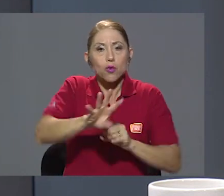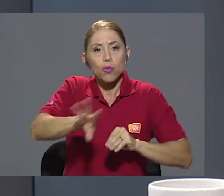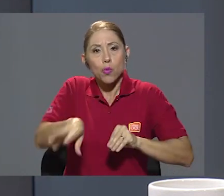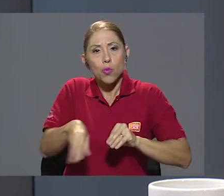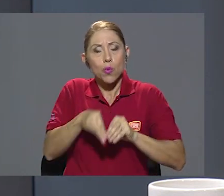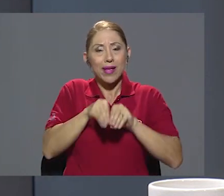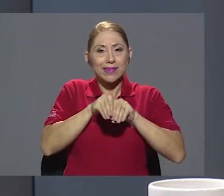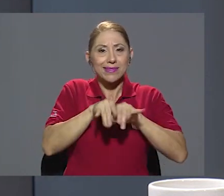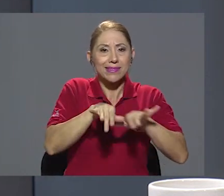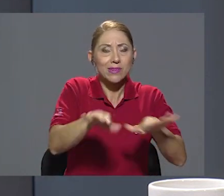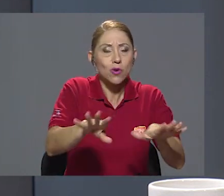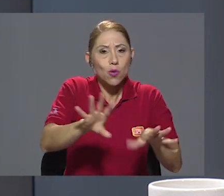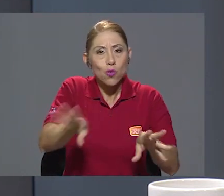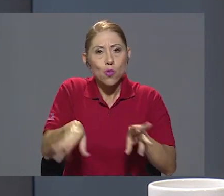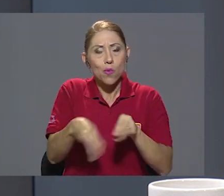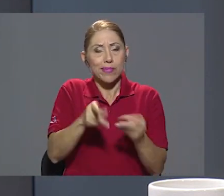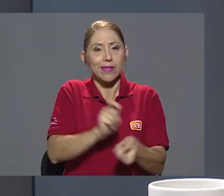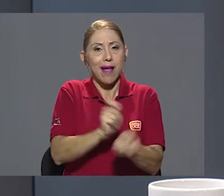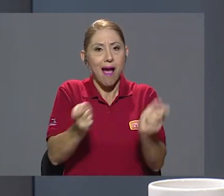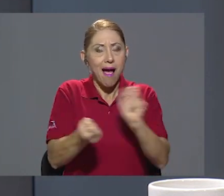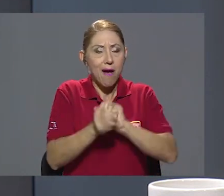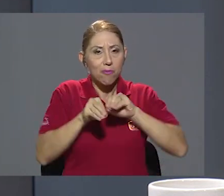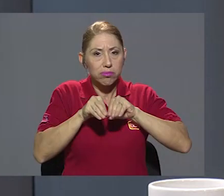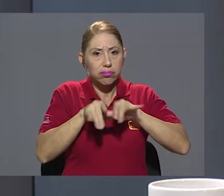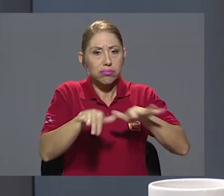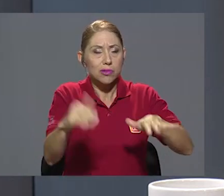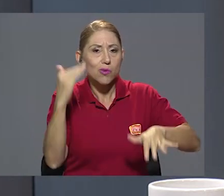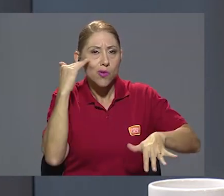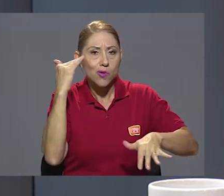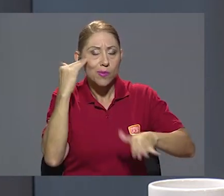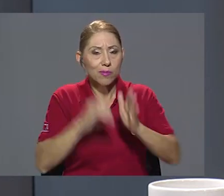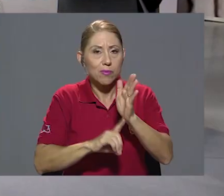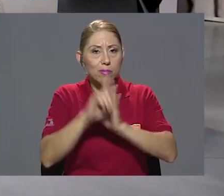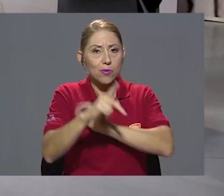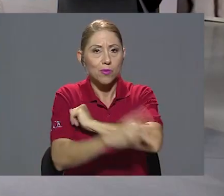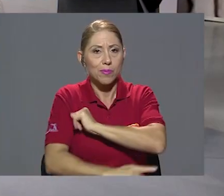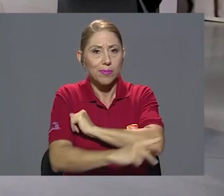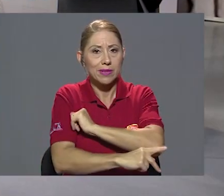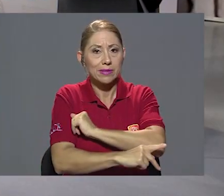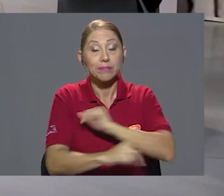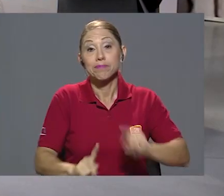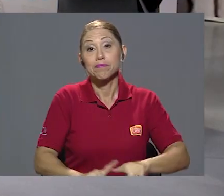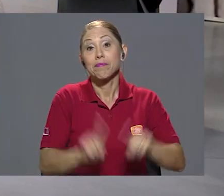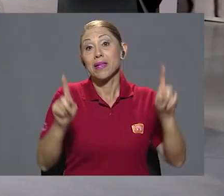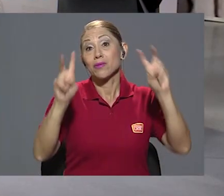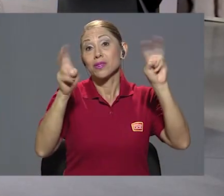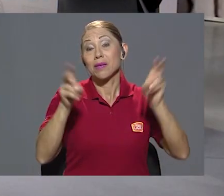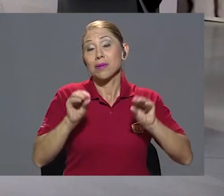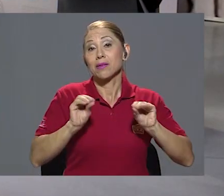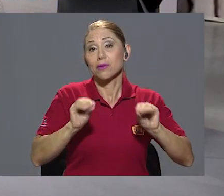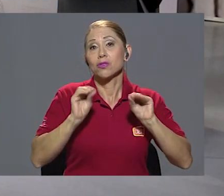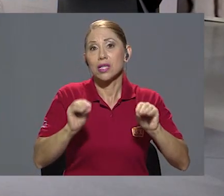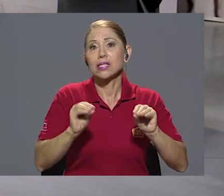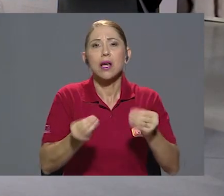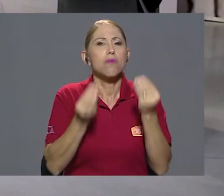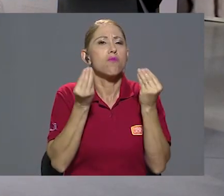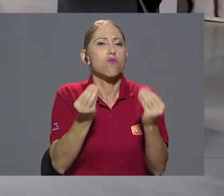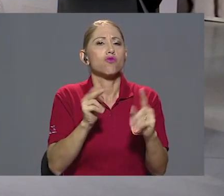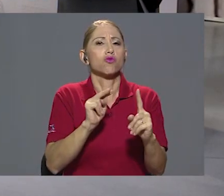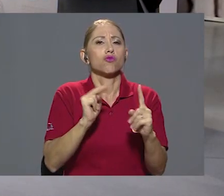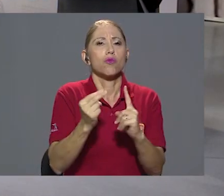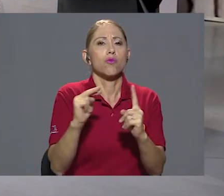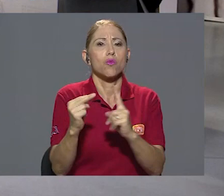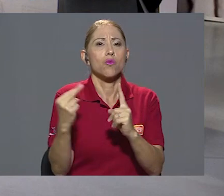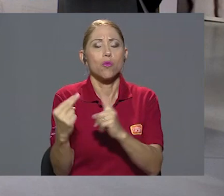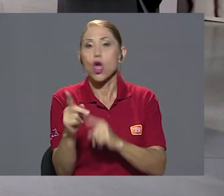la transferencia de conocimiento para el desarrollo del país. Pero este tema de la docencia tiene como múltiples vías, porque no es solo